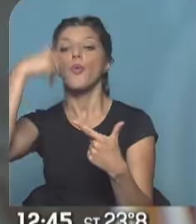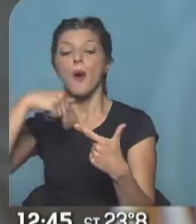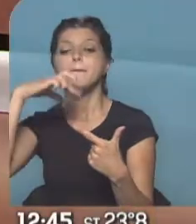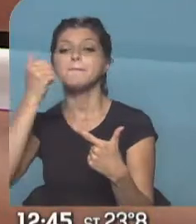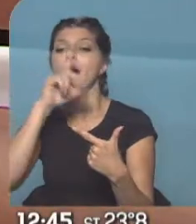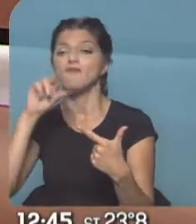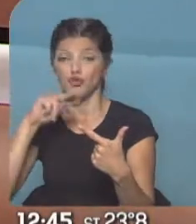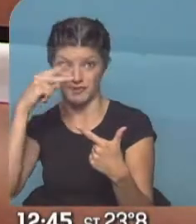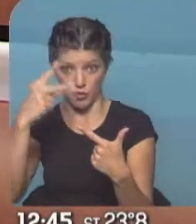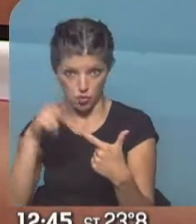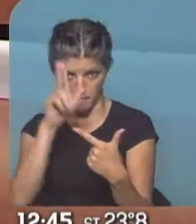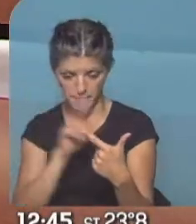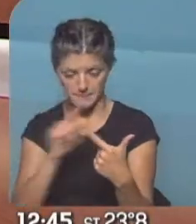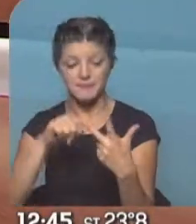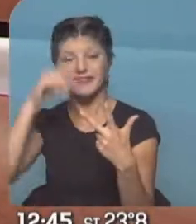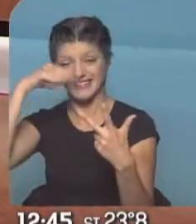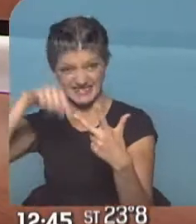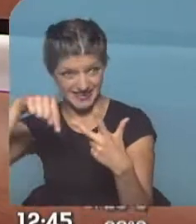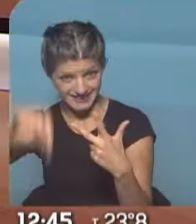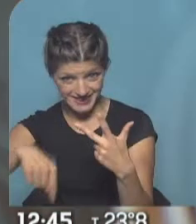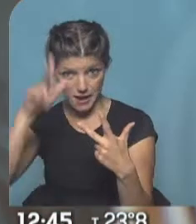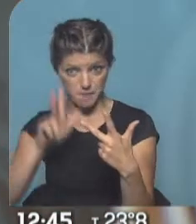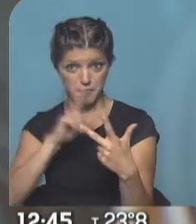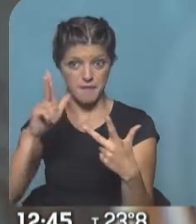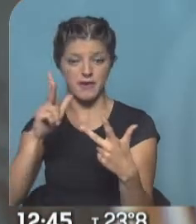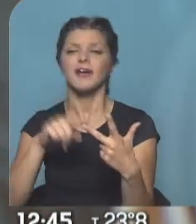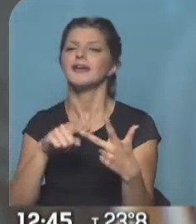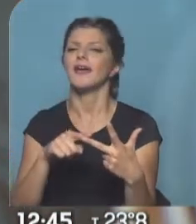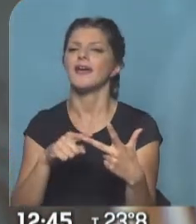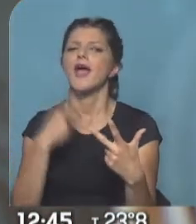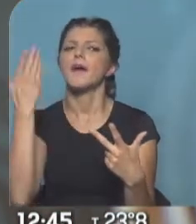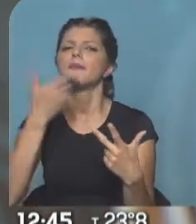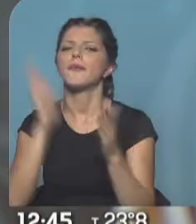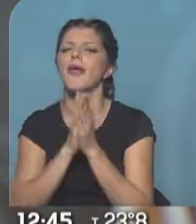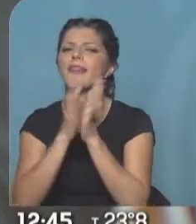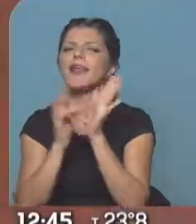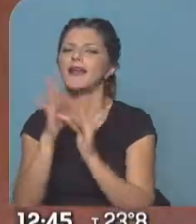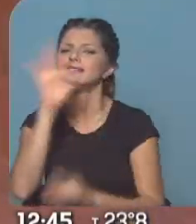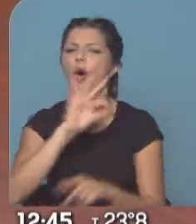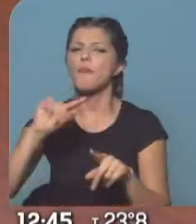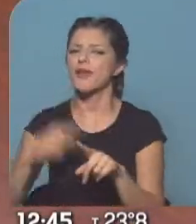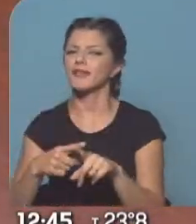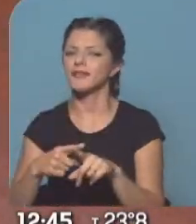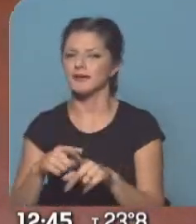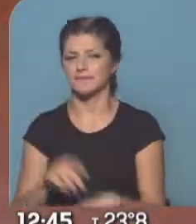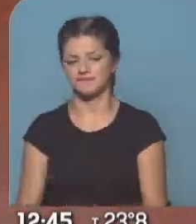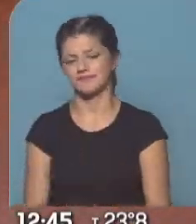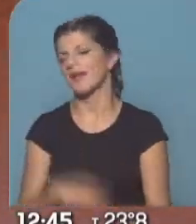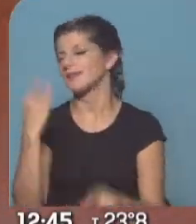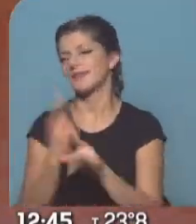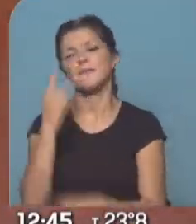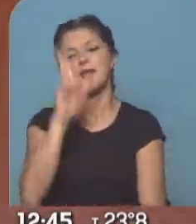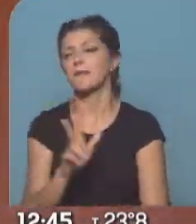La tercera, ¿será mensaje pastoral o mensaje político? No hay papa que no tenga un mensaje